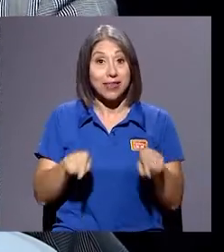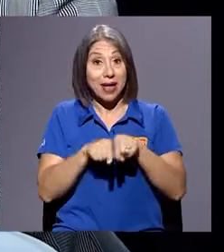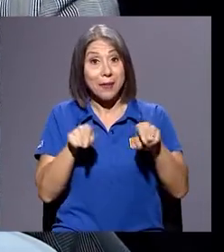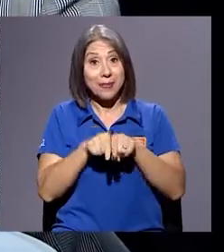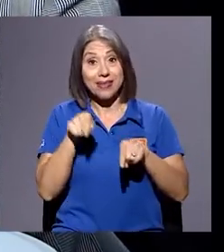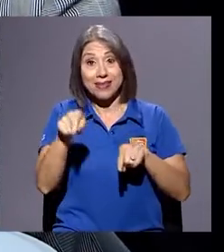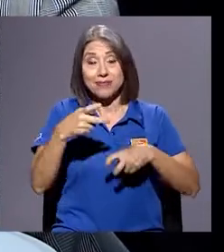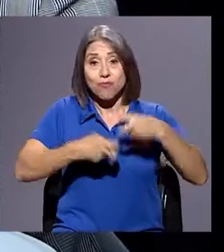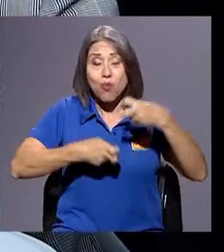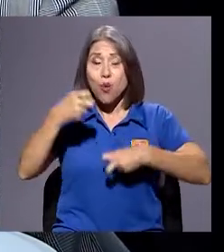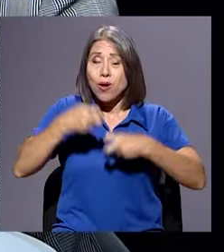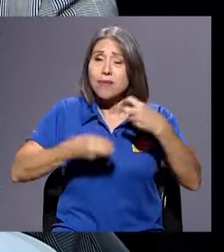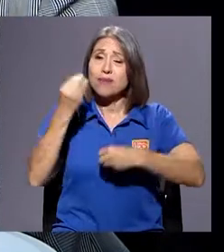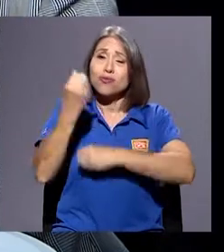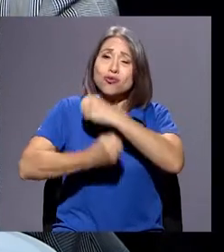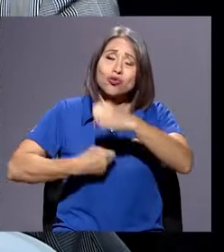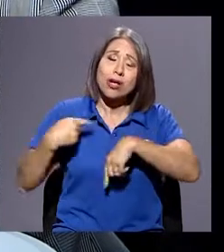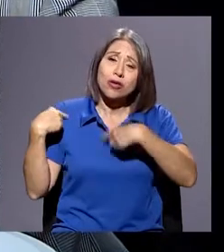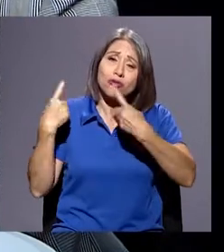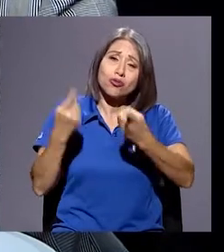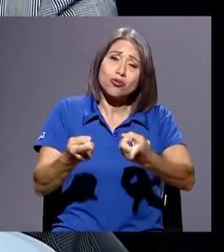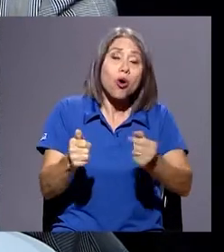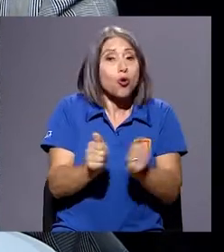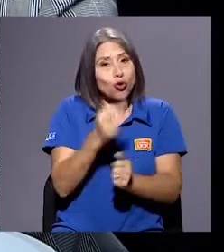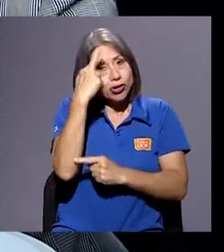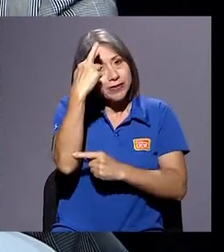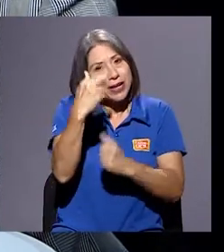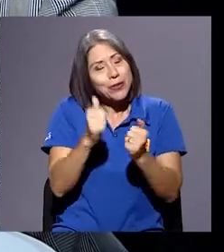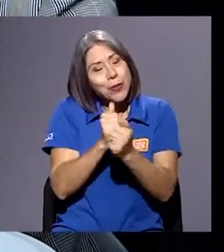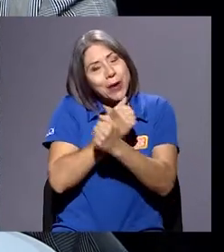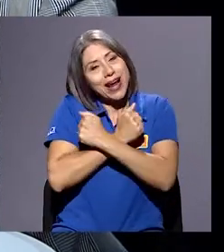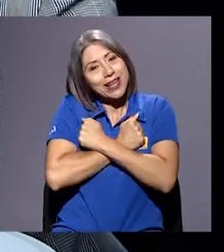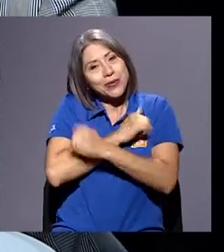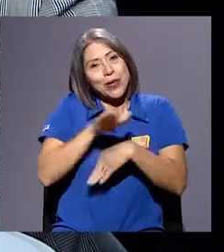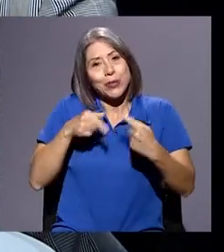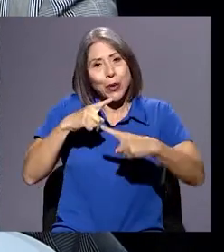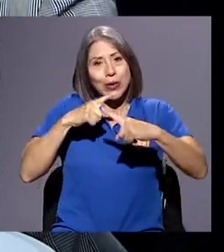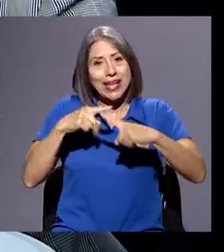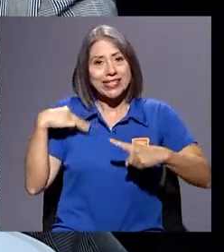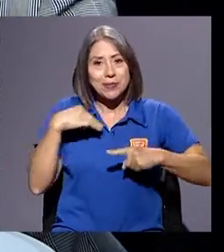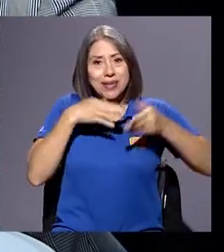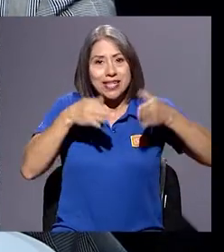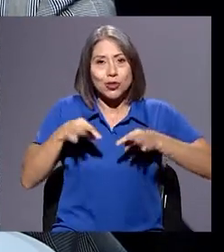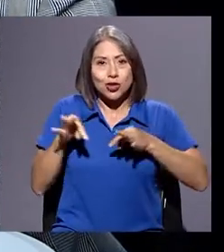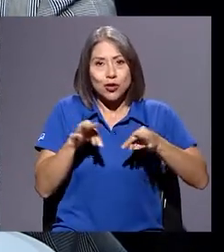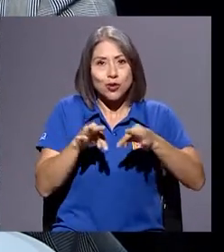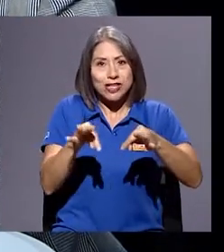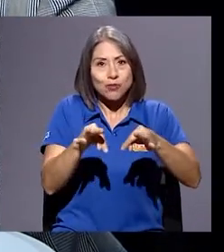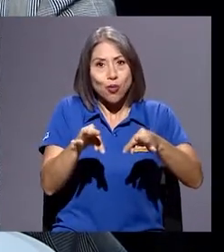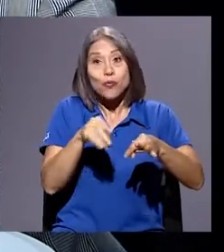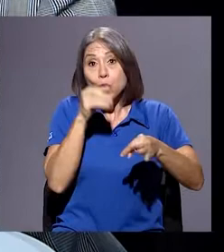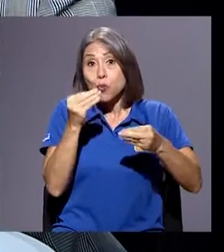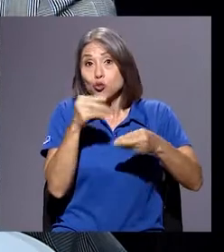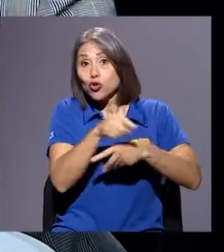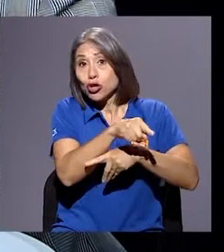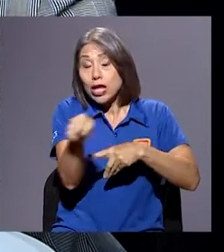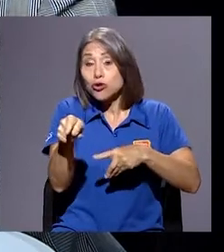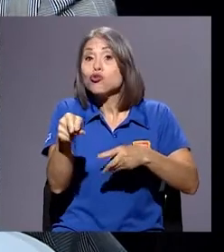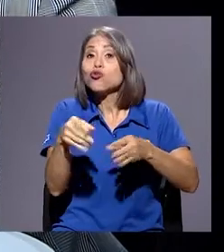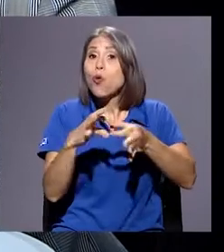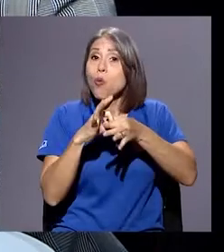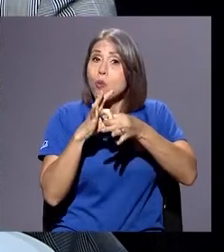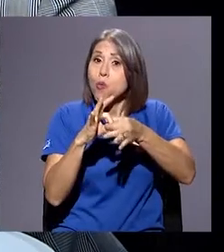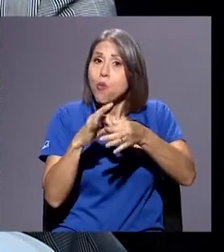que hemos tenido por años, con todo el respeto y cariño que le tengo a todos los exministros de turismo que han habido en el país, con los cuales muchos de ellos tengo buena relación